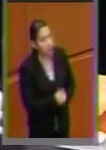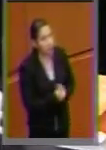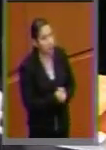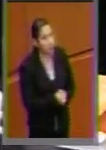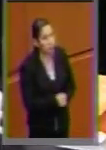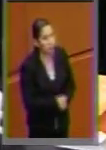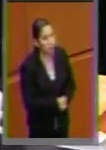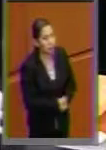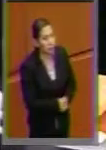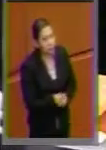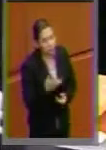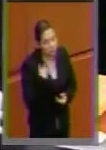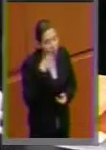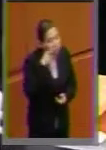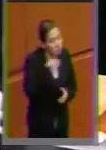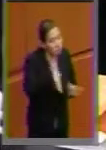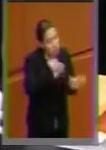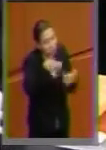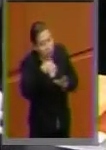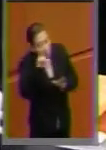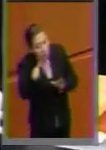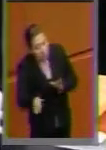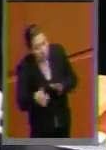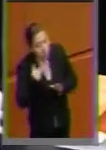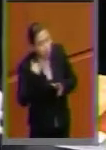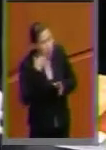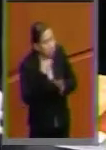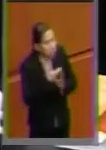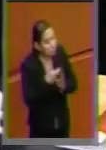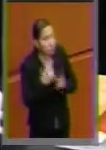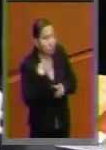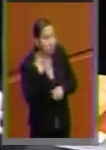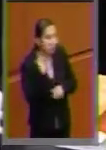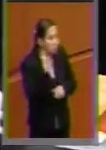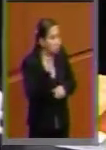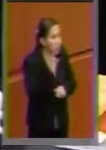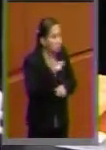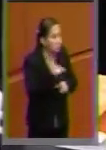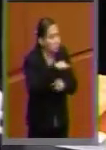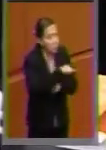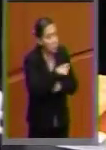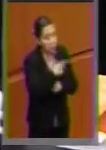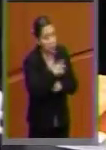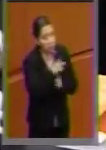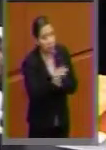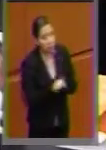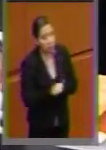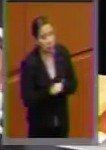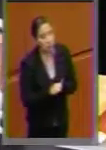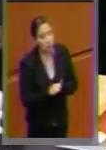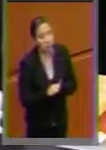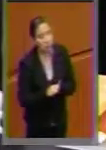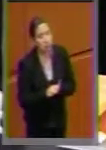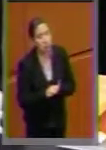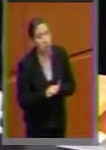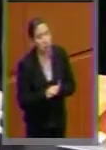esta urgentemente en la siguiente en el período tal vez en la siguiente legislatura pero les pongo un ejemplo miren